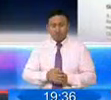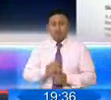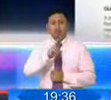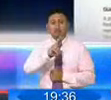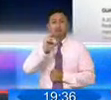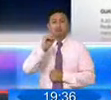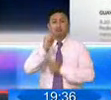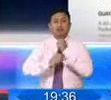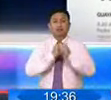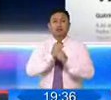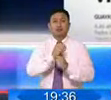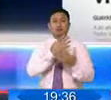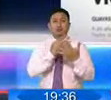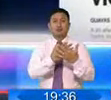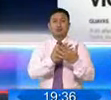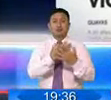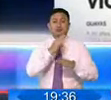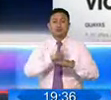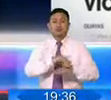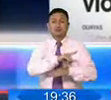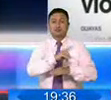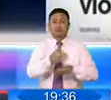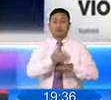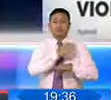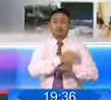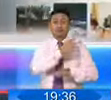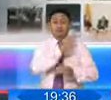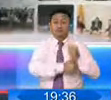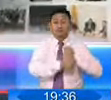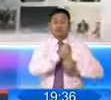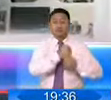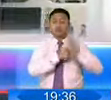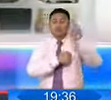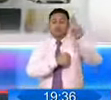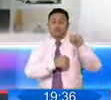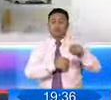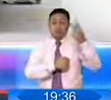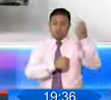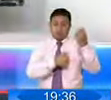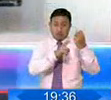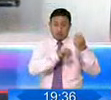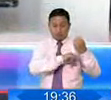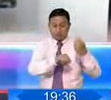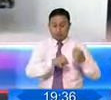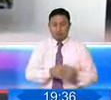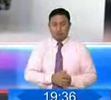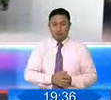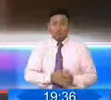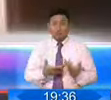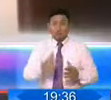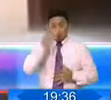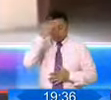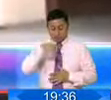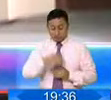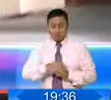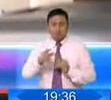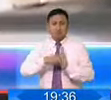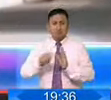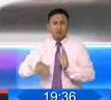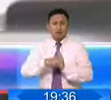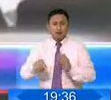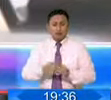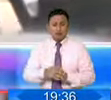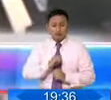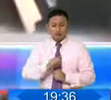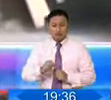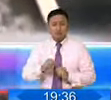20 años de prisión por este hecho que se suscitó en el año 2012. No conforme con el fallo, el abogado de la víctima